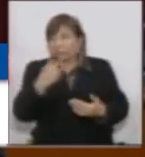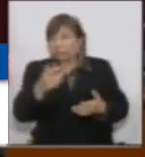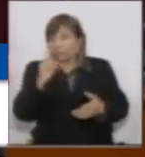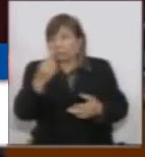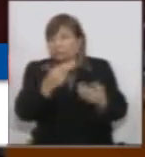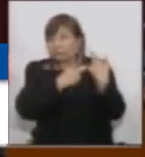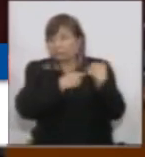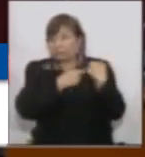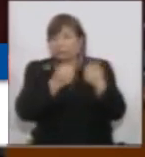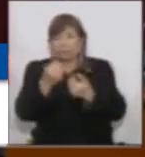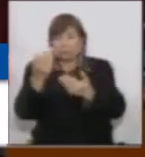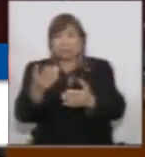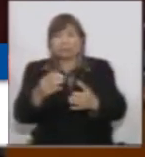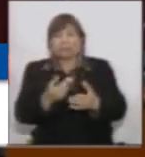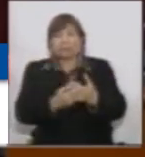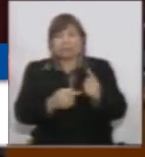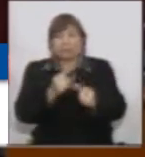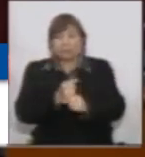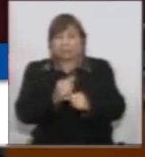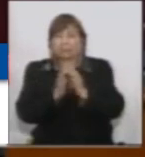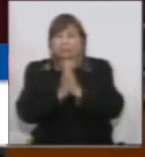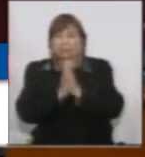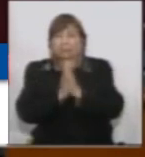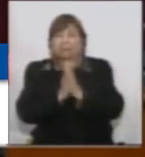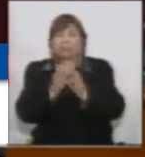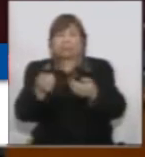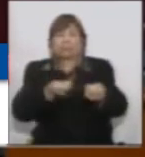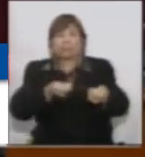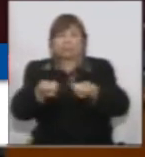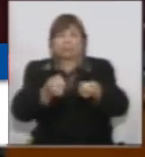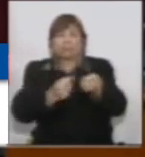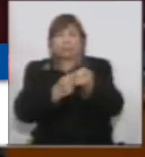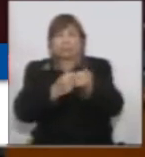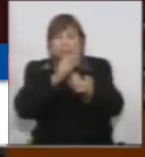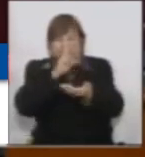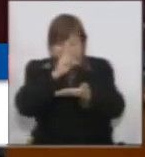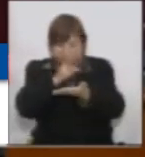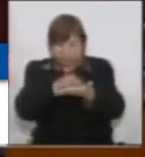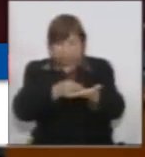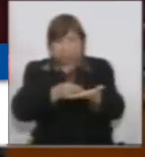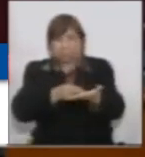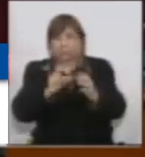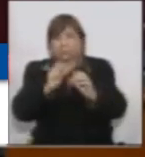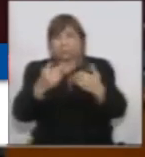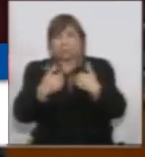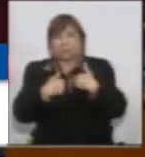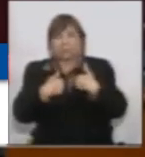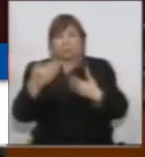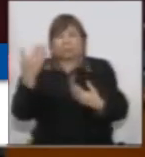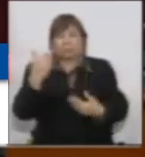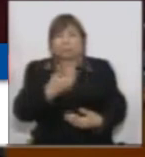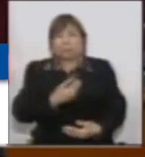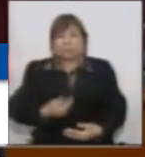la primera vez en darle la confianza al gabinete y pedirles gobernabilidad, apoyo, humildad, algo que no tuvo el gabinete